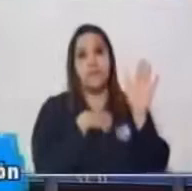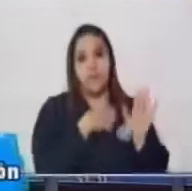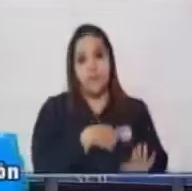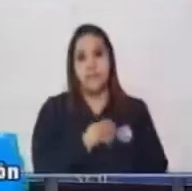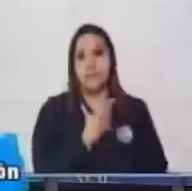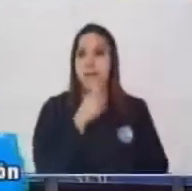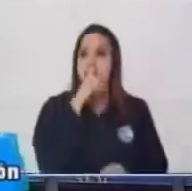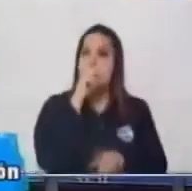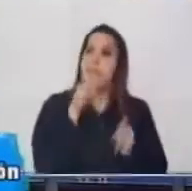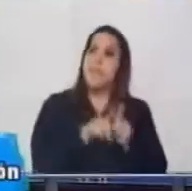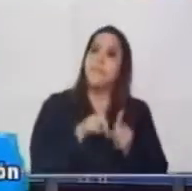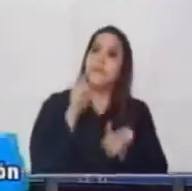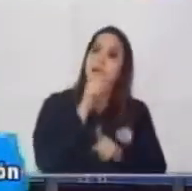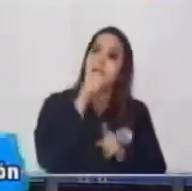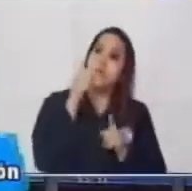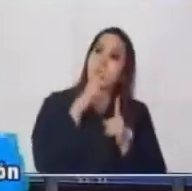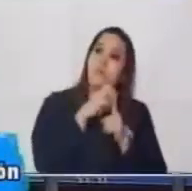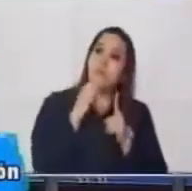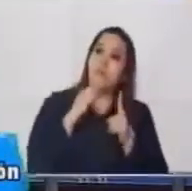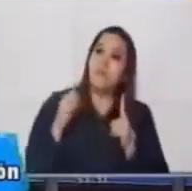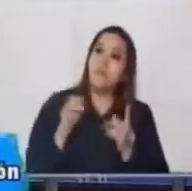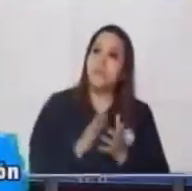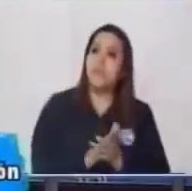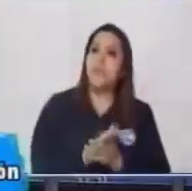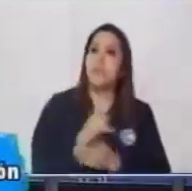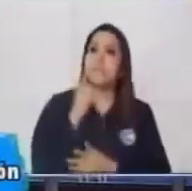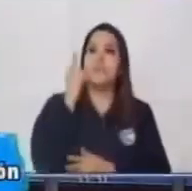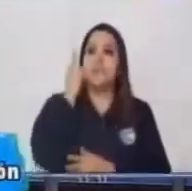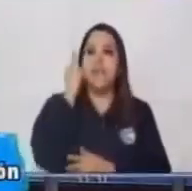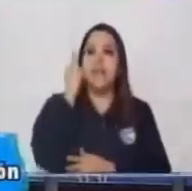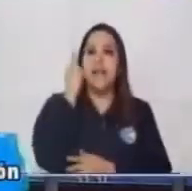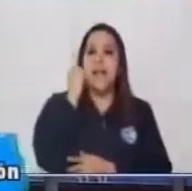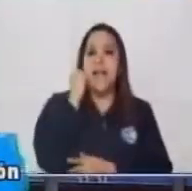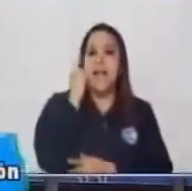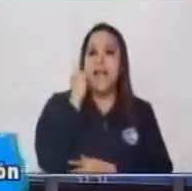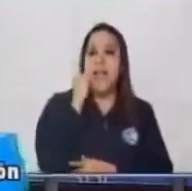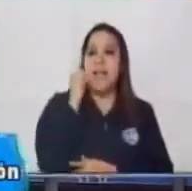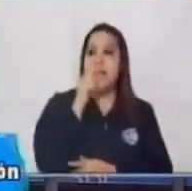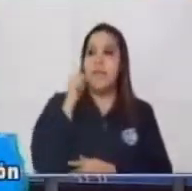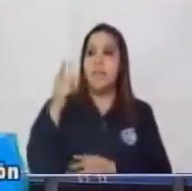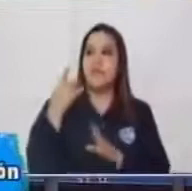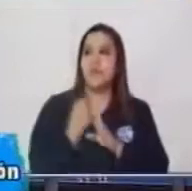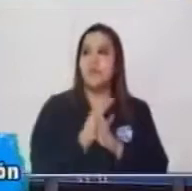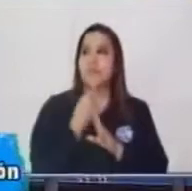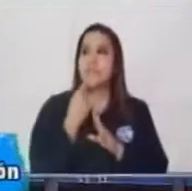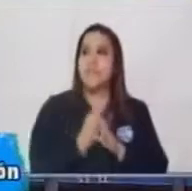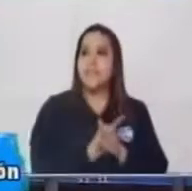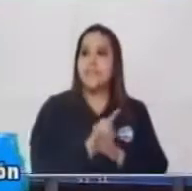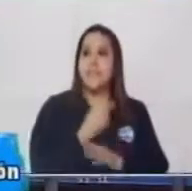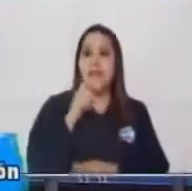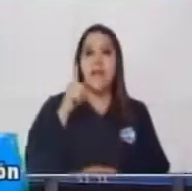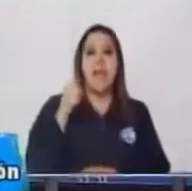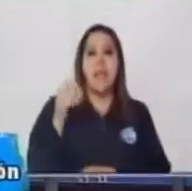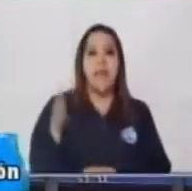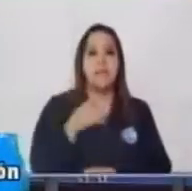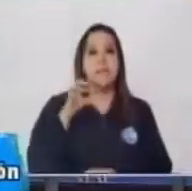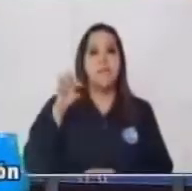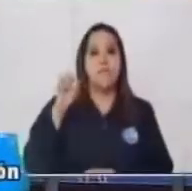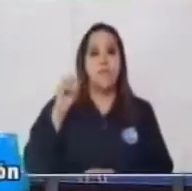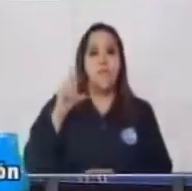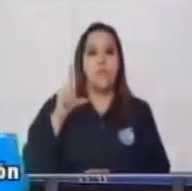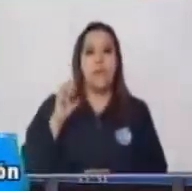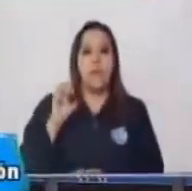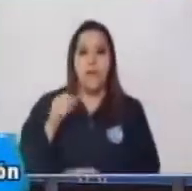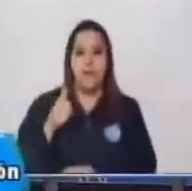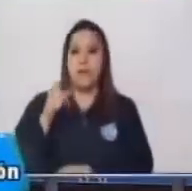También tenemos otra oración. Ellos utilizan la polea. Muy bien, acá solamente tenemos